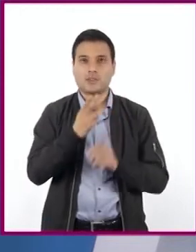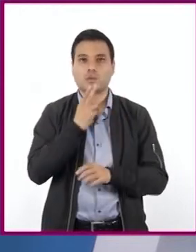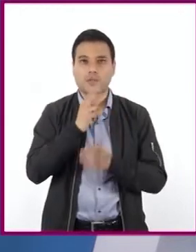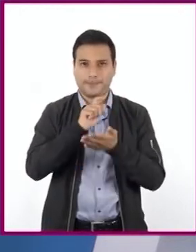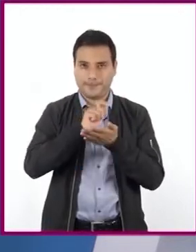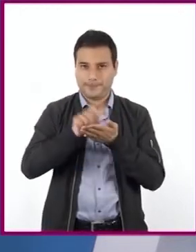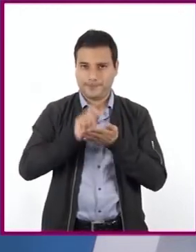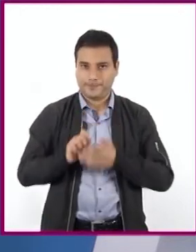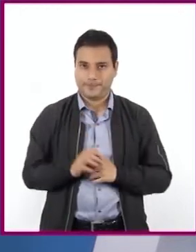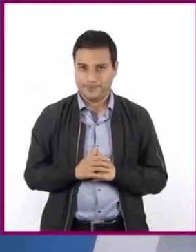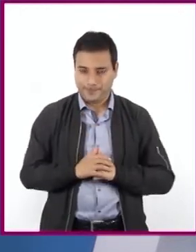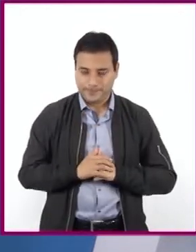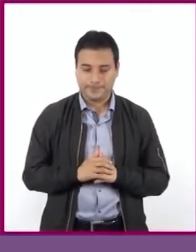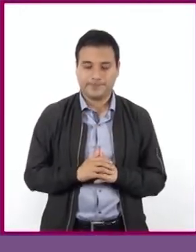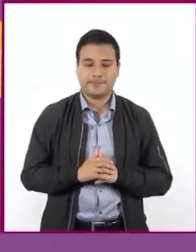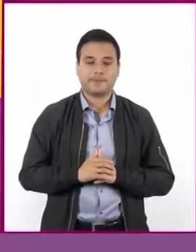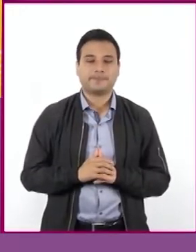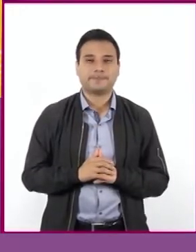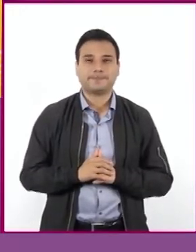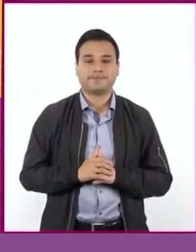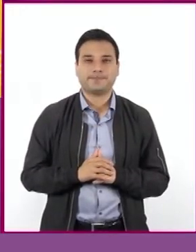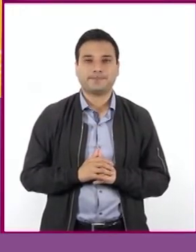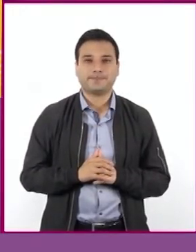de reducción.